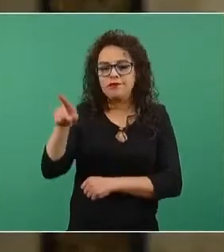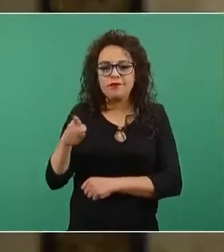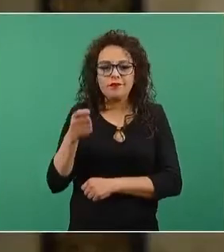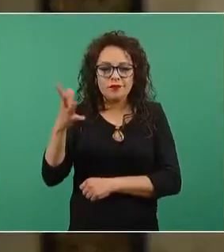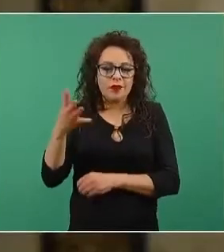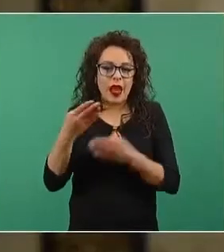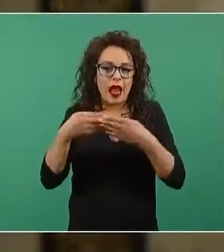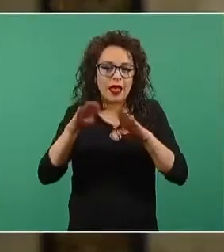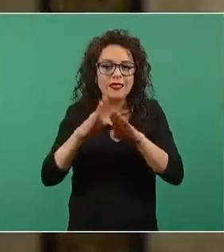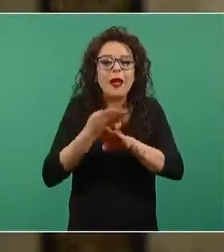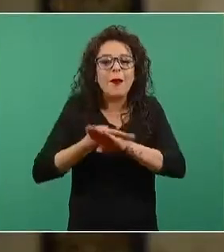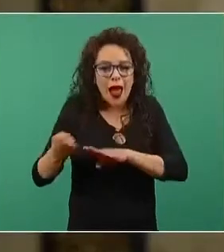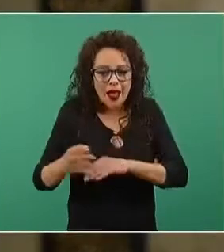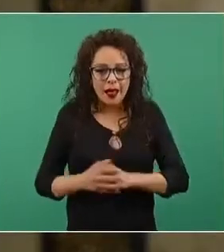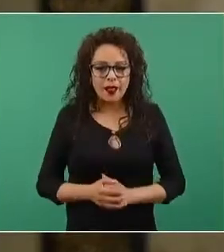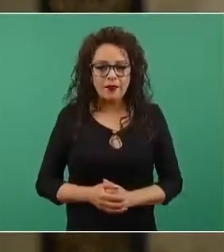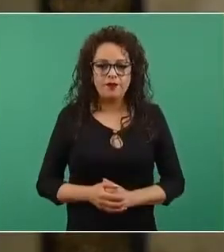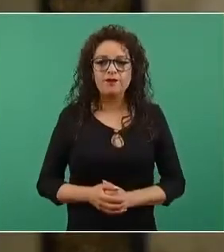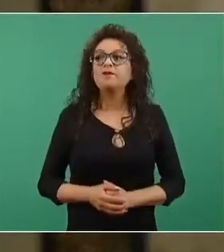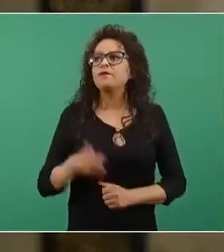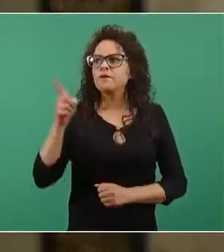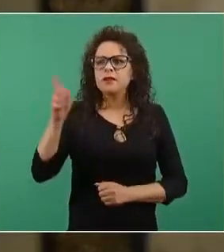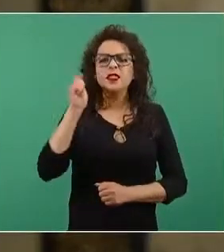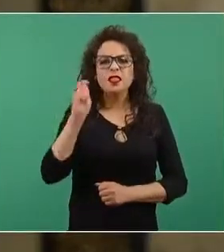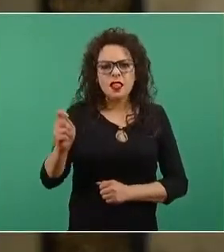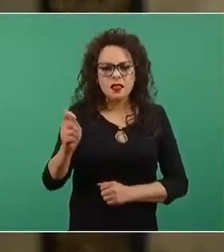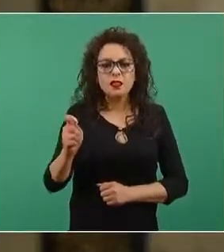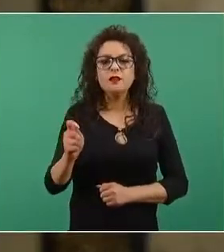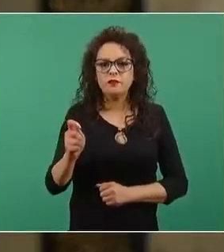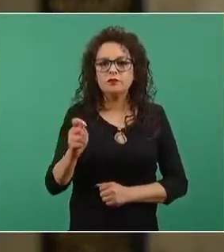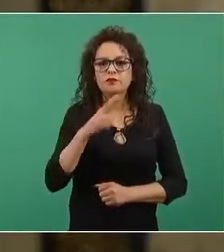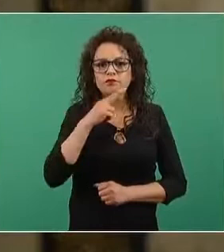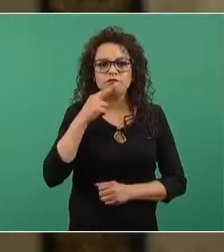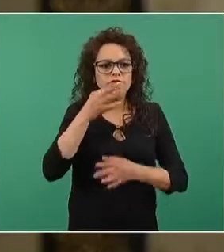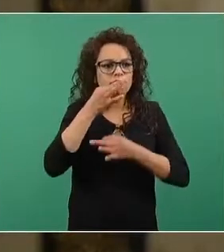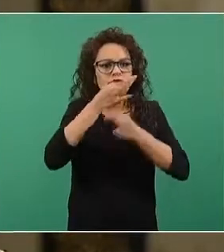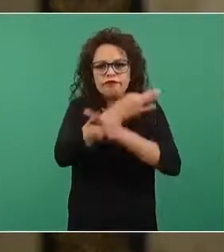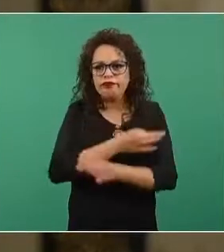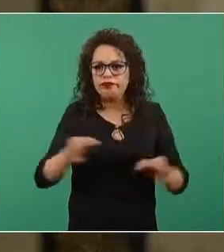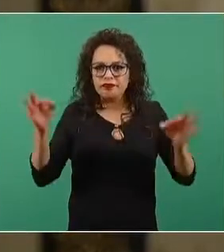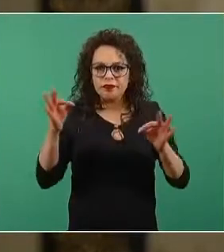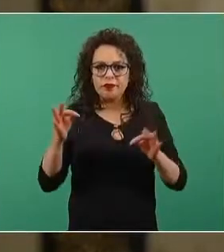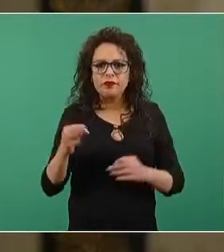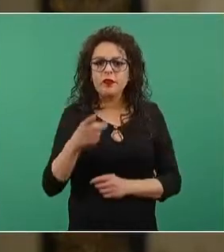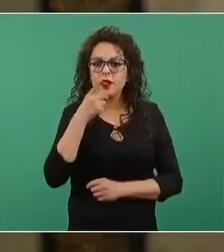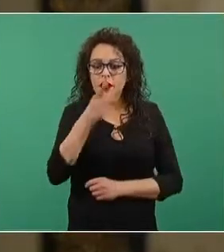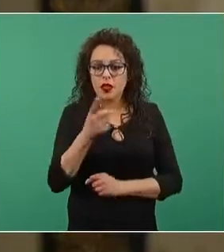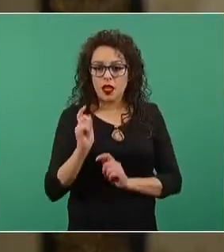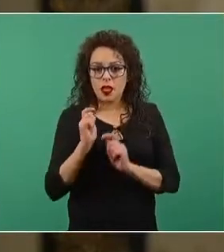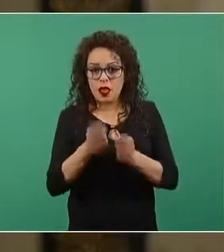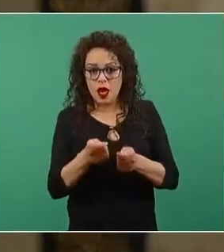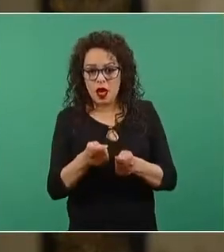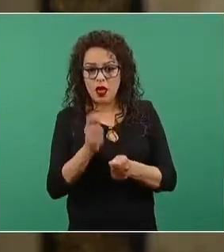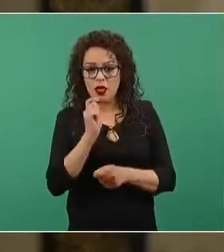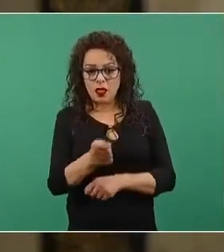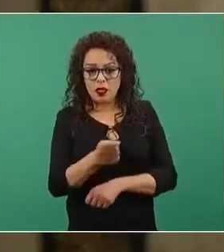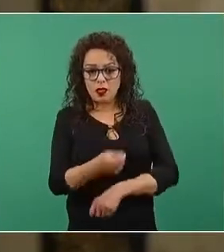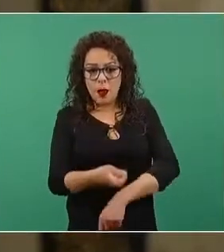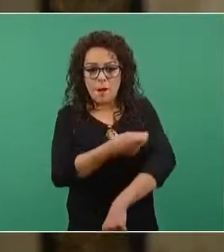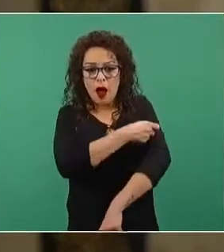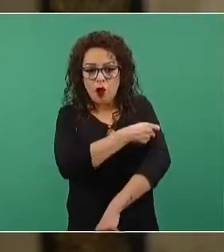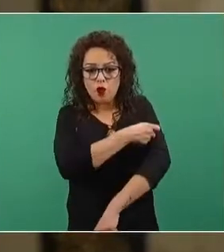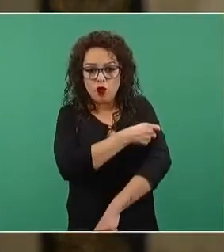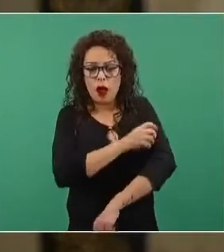se lanzó un comunicado de alguna manera diciendo que se iban a otorgar vacunas